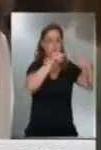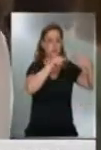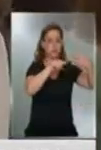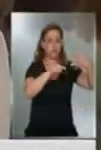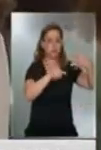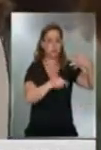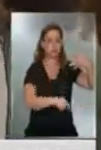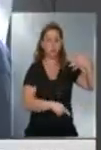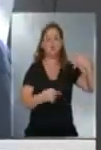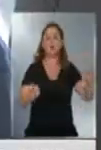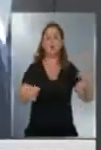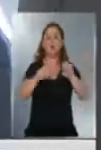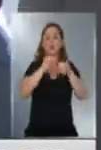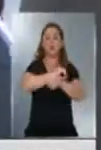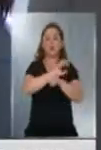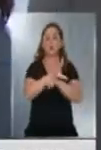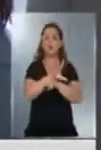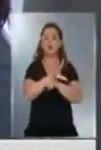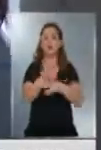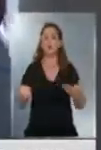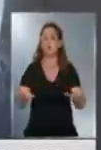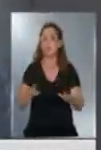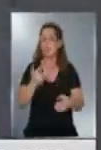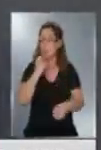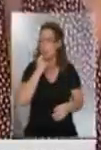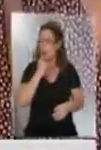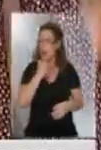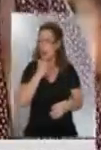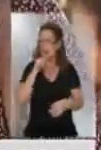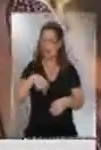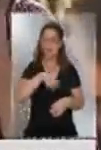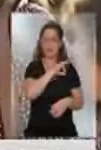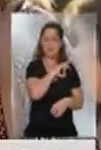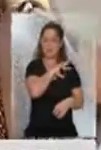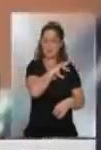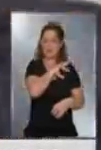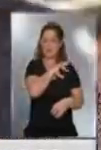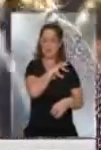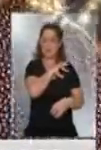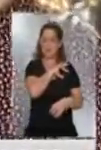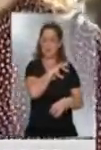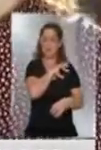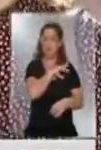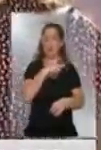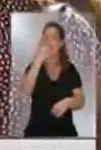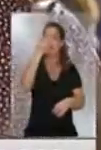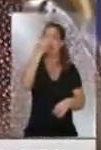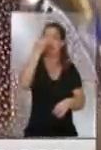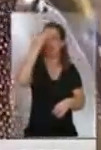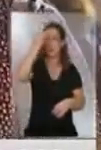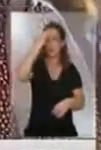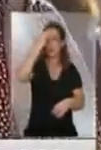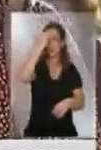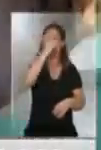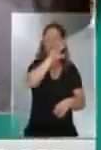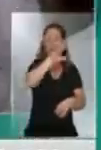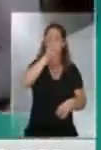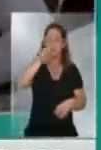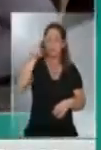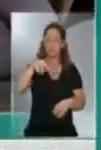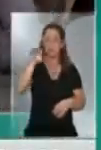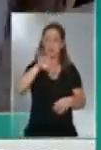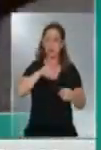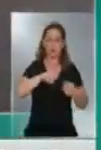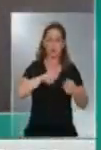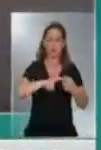más comunes en el coronavirus que se está registrando en nuestro país. Cefalea en un 52% de los casos,